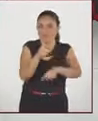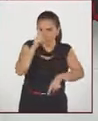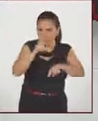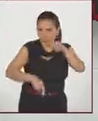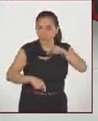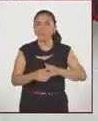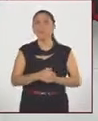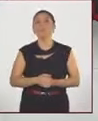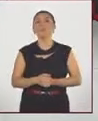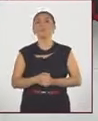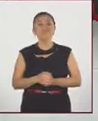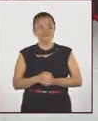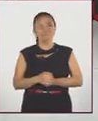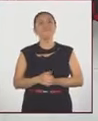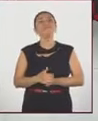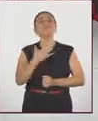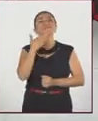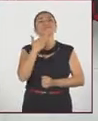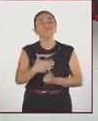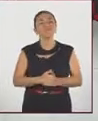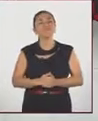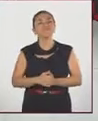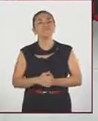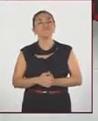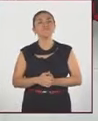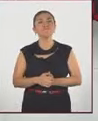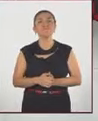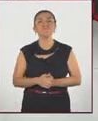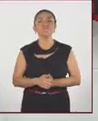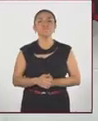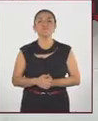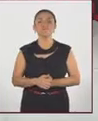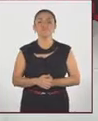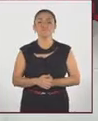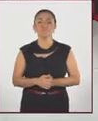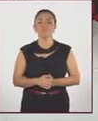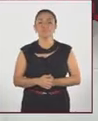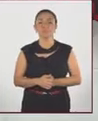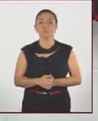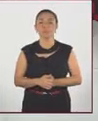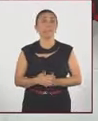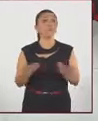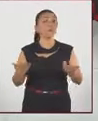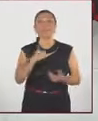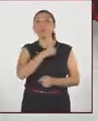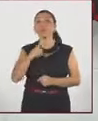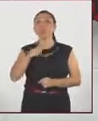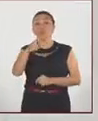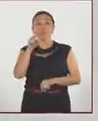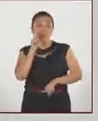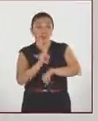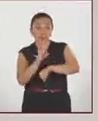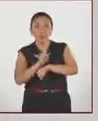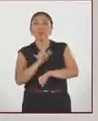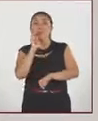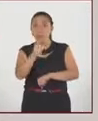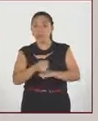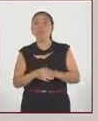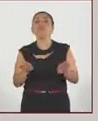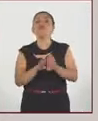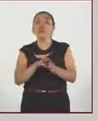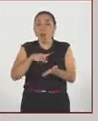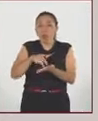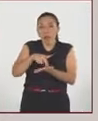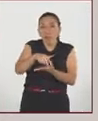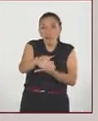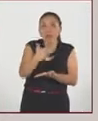sí. Perfecto. ¿Qué más nos puedes decir? Bueno, pues, ¿qué es lo que tienen que observar, no? Los patrones de marcha, que la